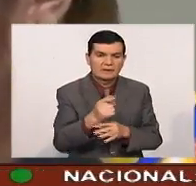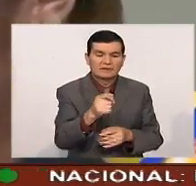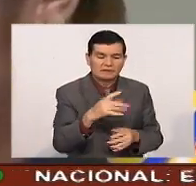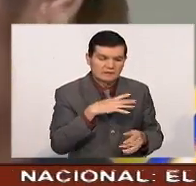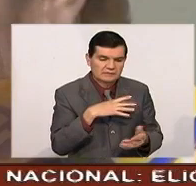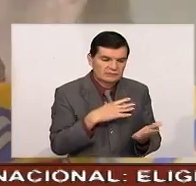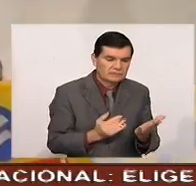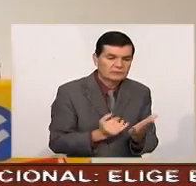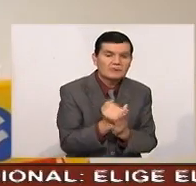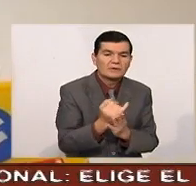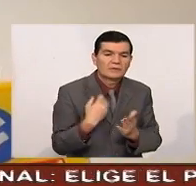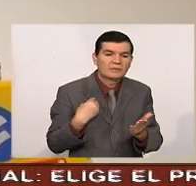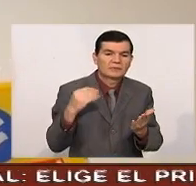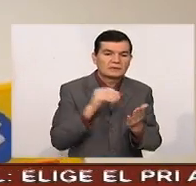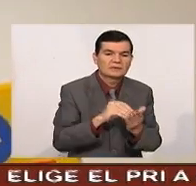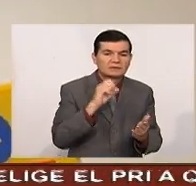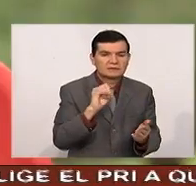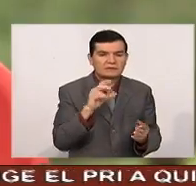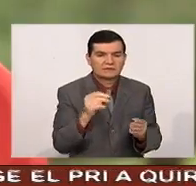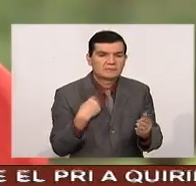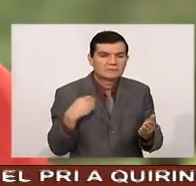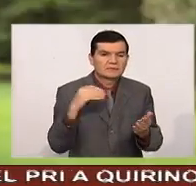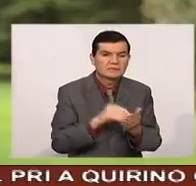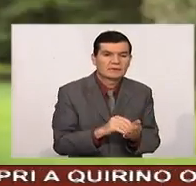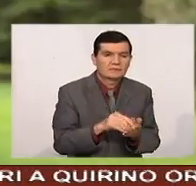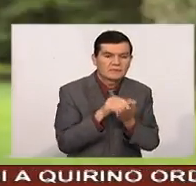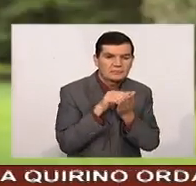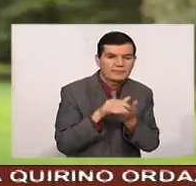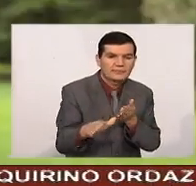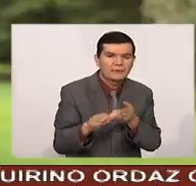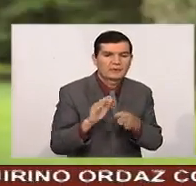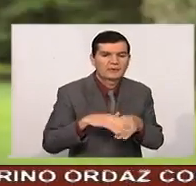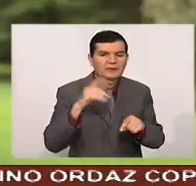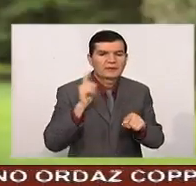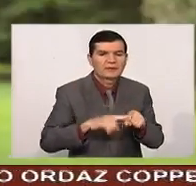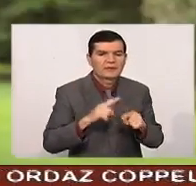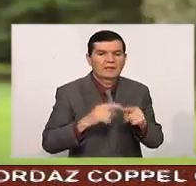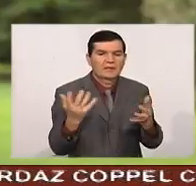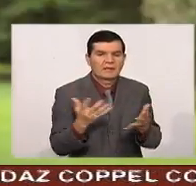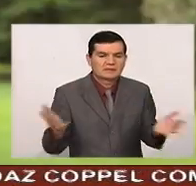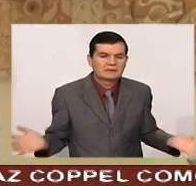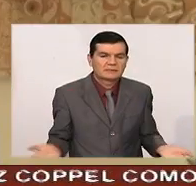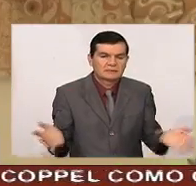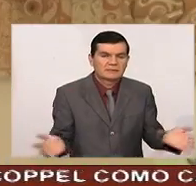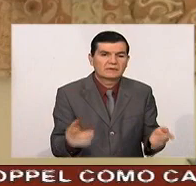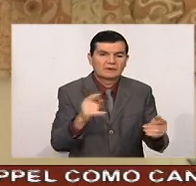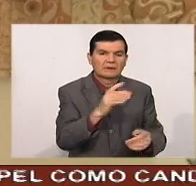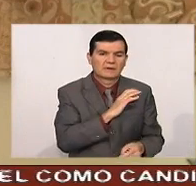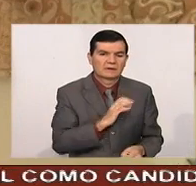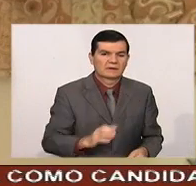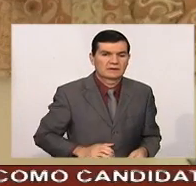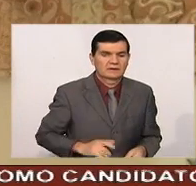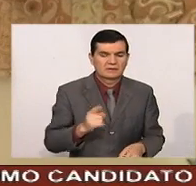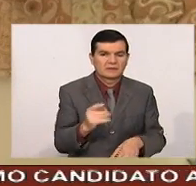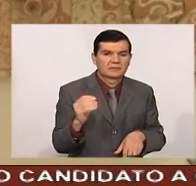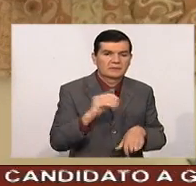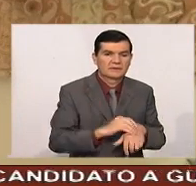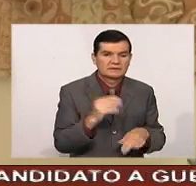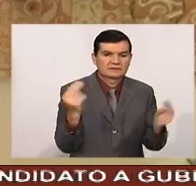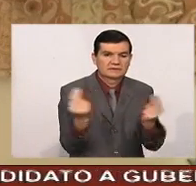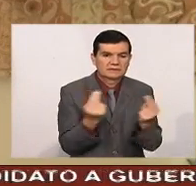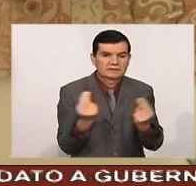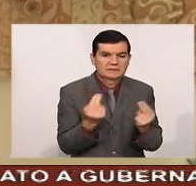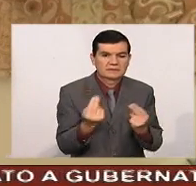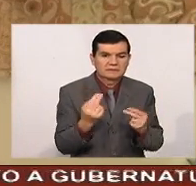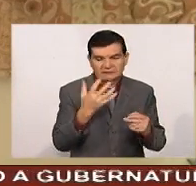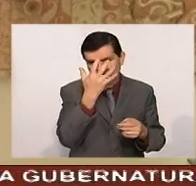reto del partido el determinar si ameritan expulsión quienes promovieron dicha candidatura. Además, consideró necesario que se